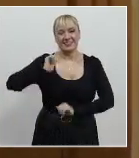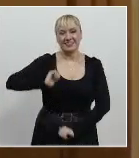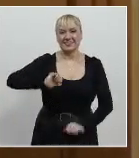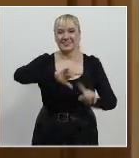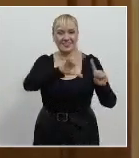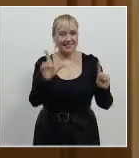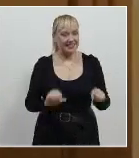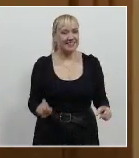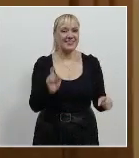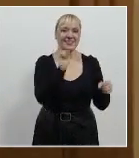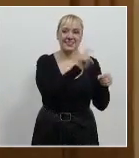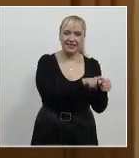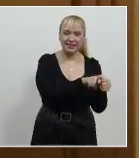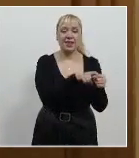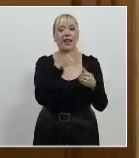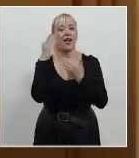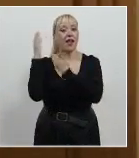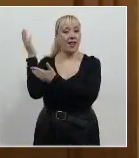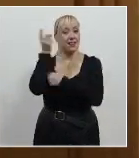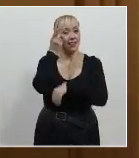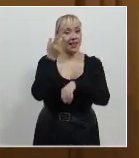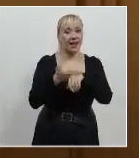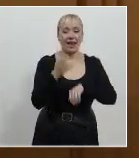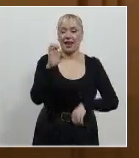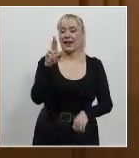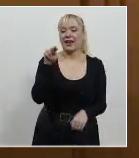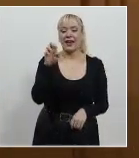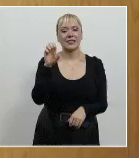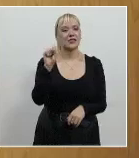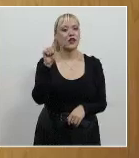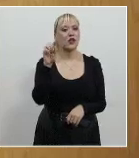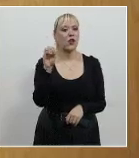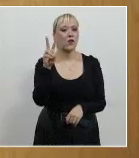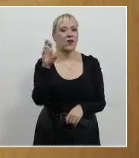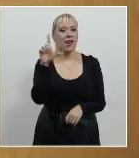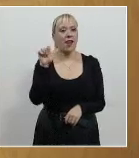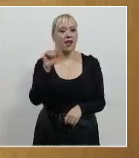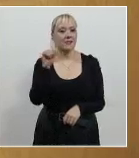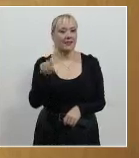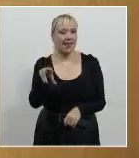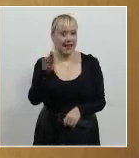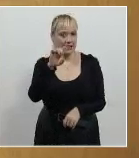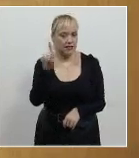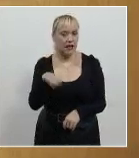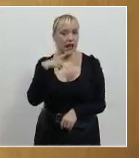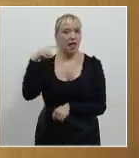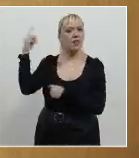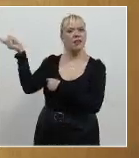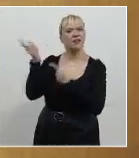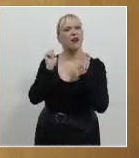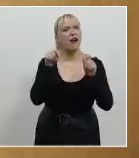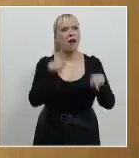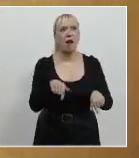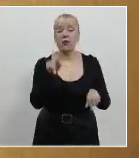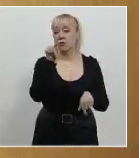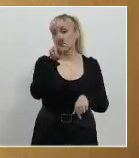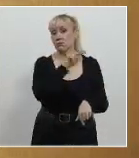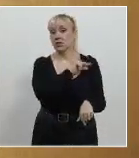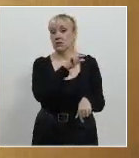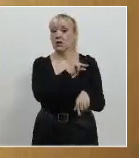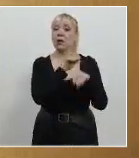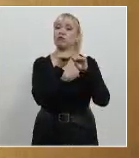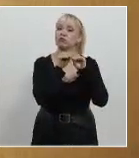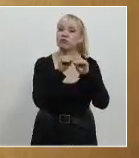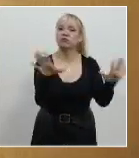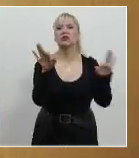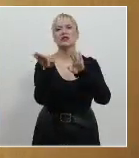Federación. En este marco, el director del canal, Ernesto Velázquez, explicó que se trata de un medio especializado, cuyo objetivo es difundir el